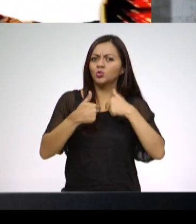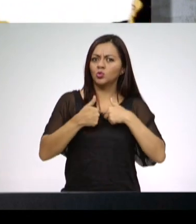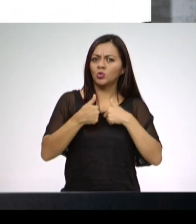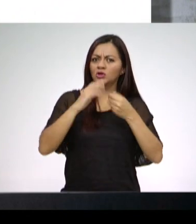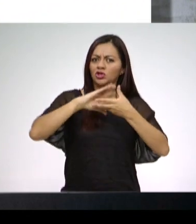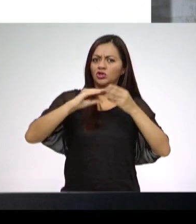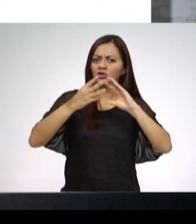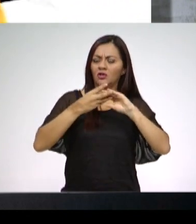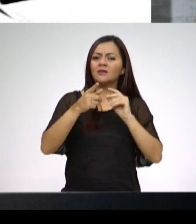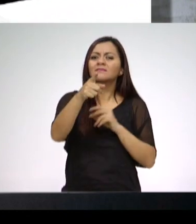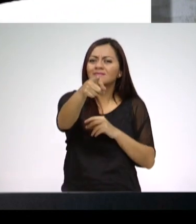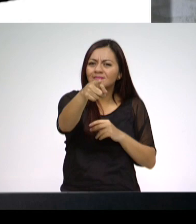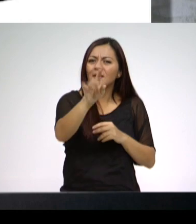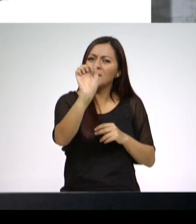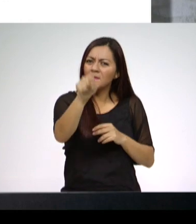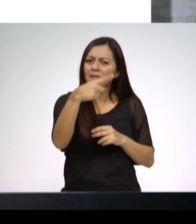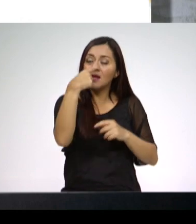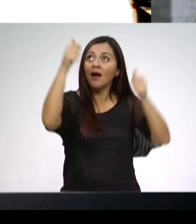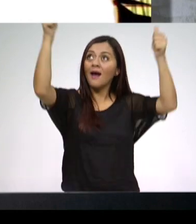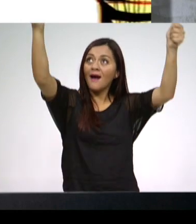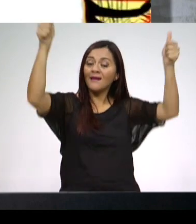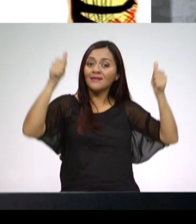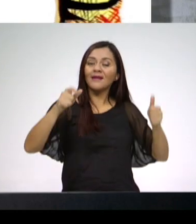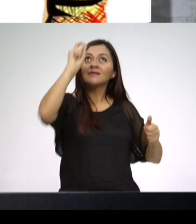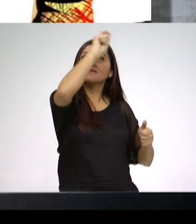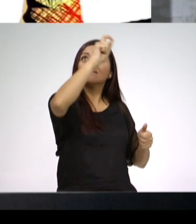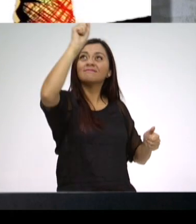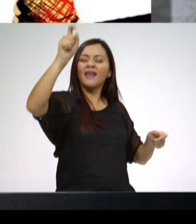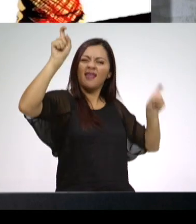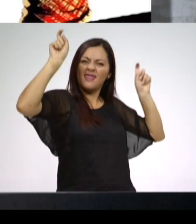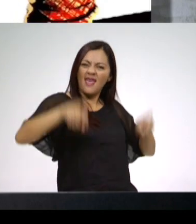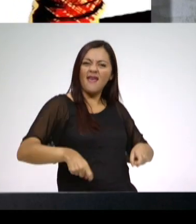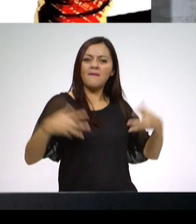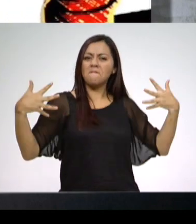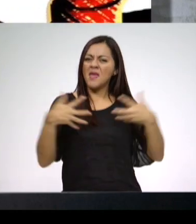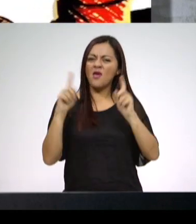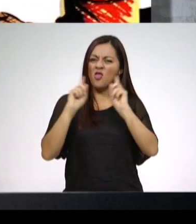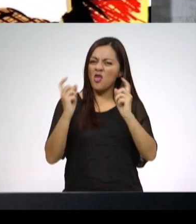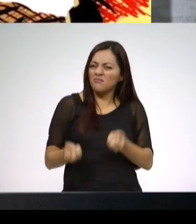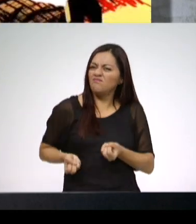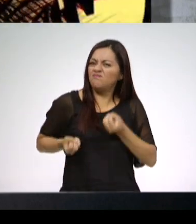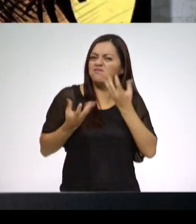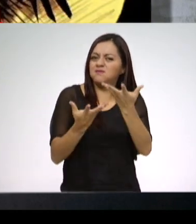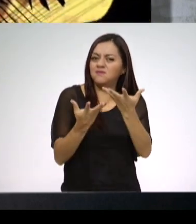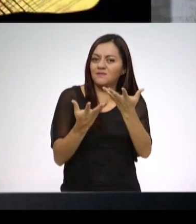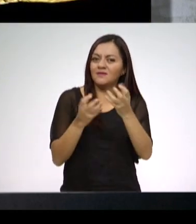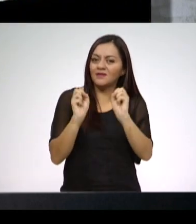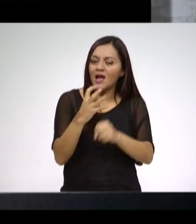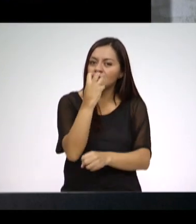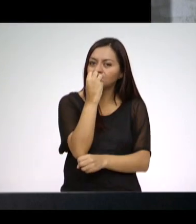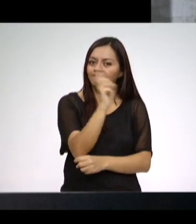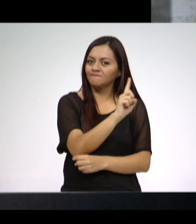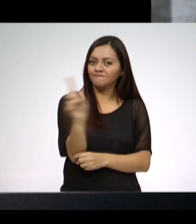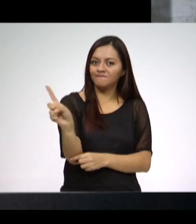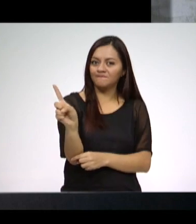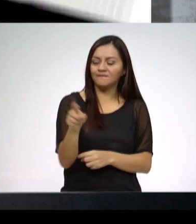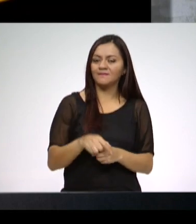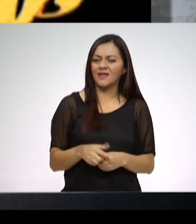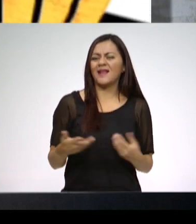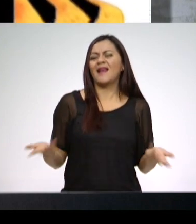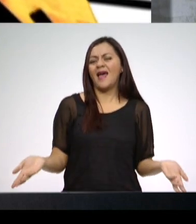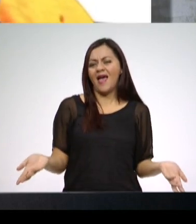¿Qué te parece si hacemos unos carteles que digan ¡debemos vencer el miedo y juntos romper el silencio! De